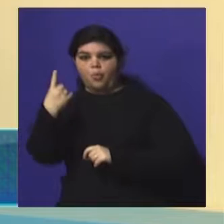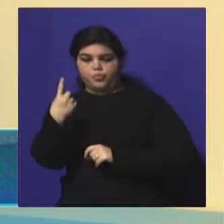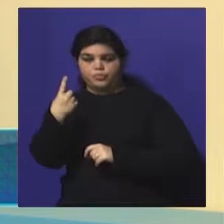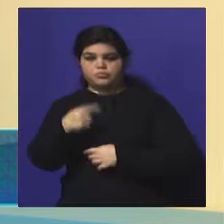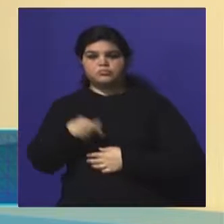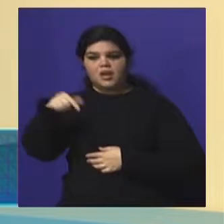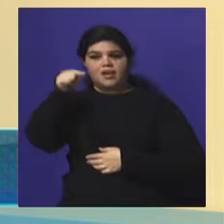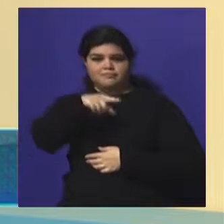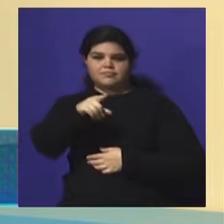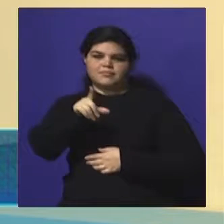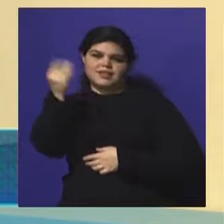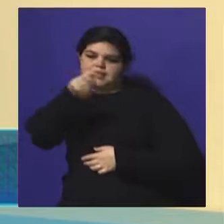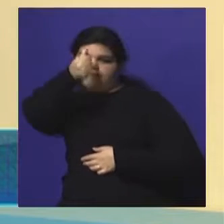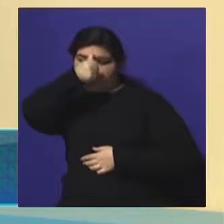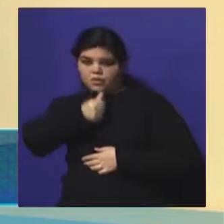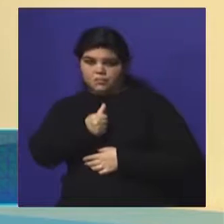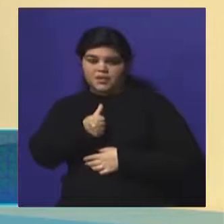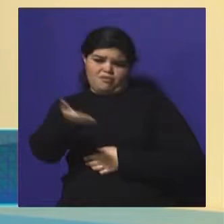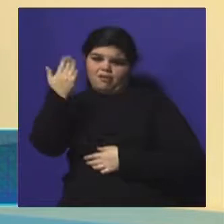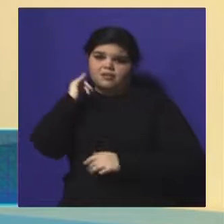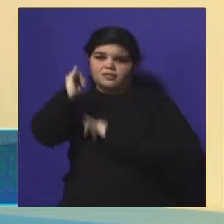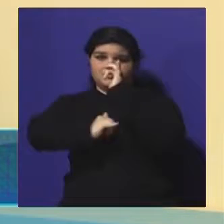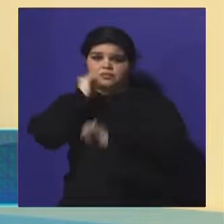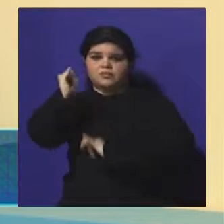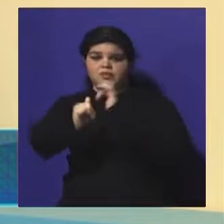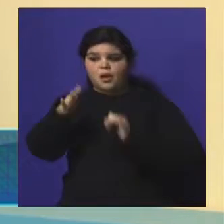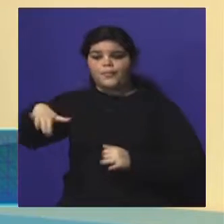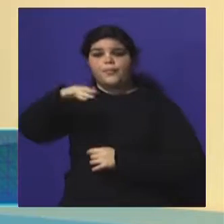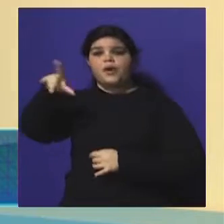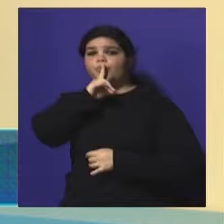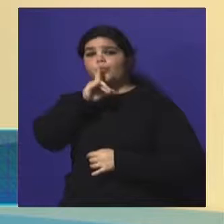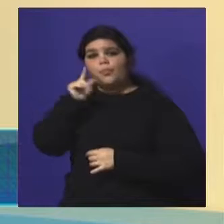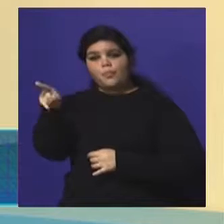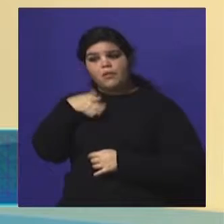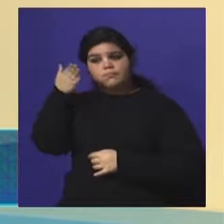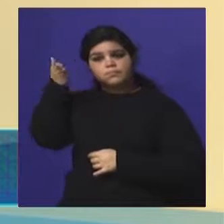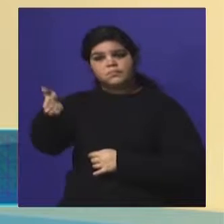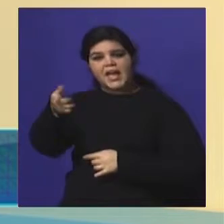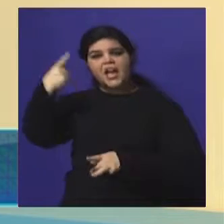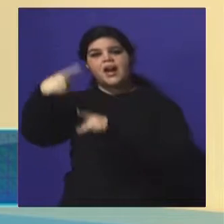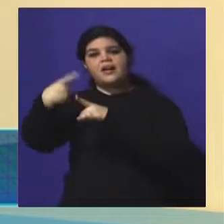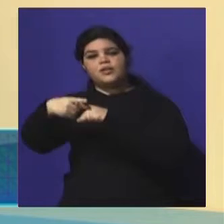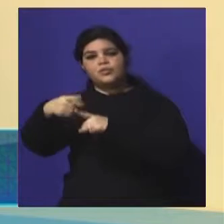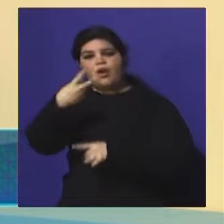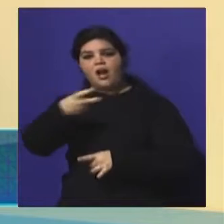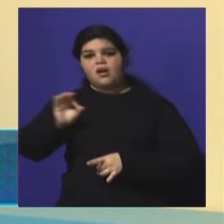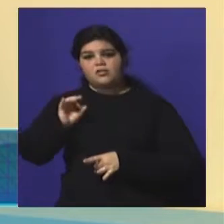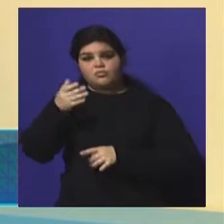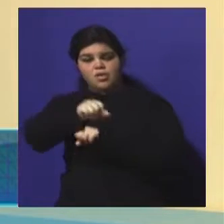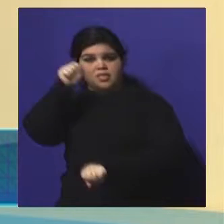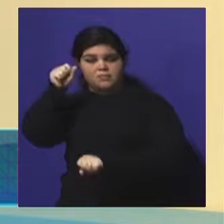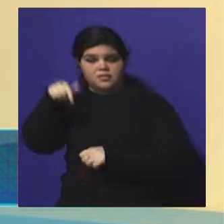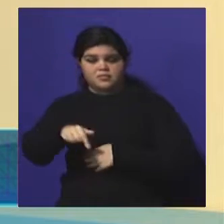durante el fin de semana, como habíamos dicho, cubriendo allí en Tucumán los actos por el Bicentenario de la Independencia.